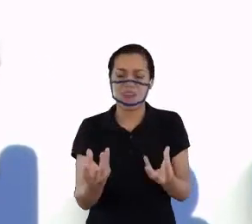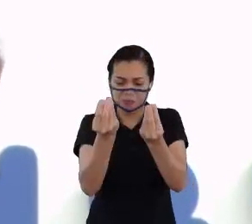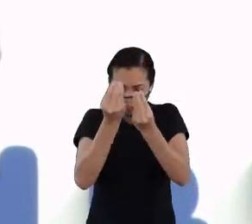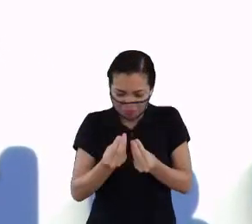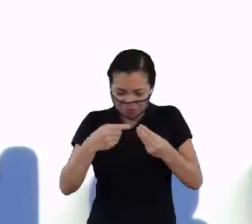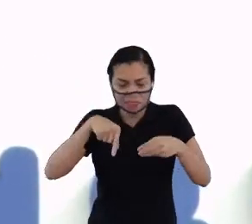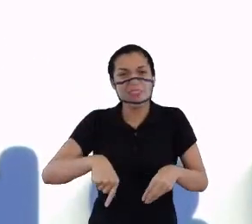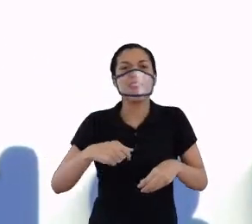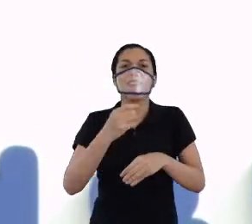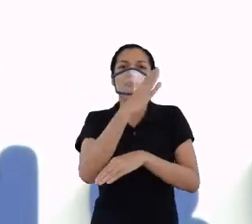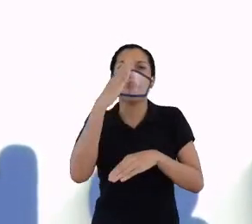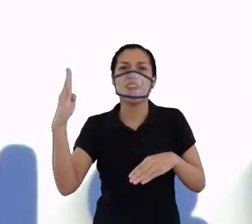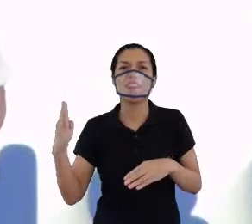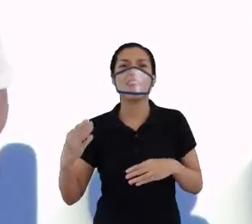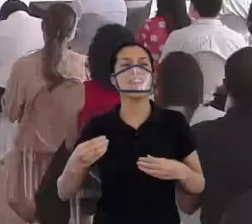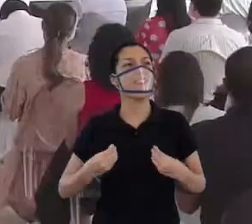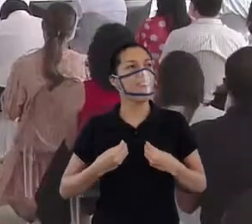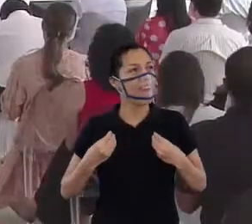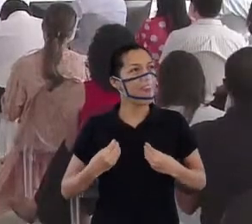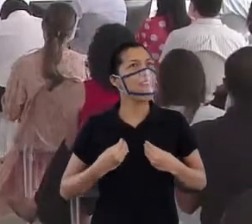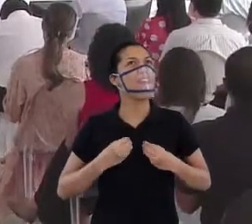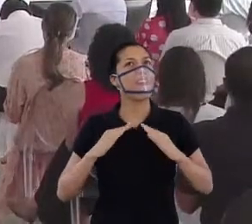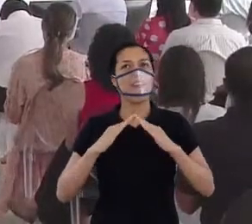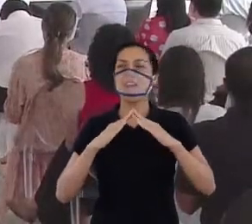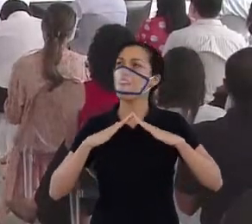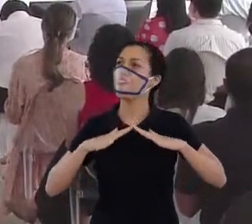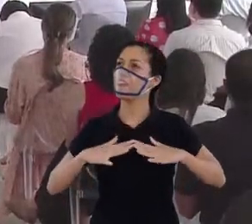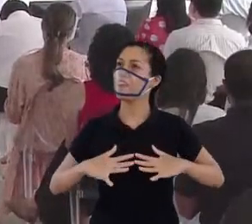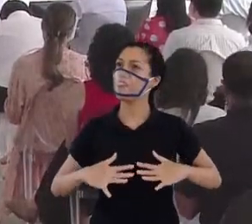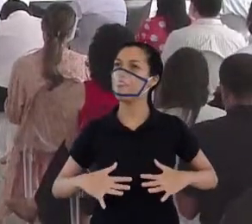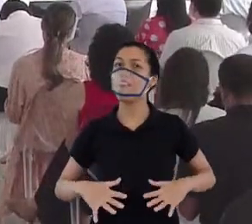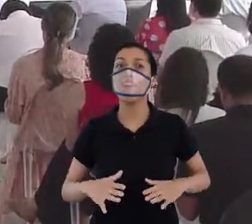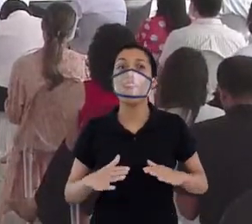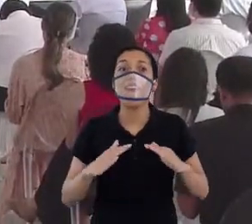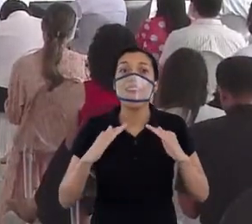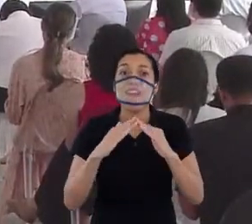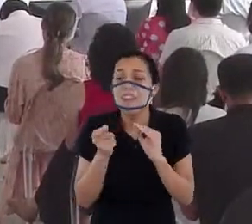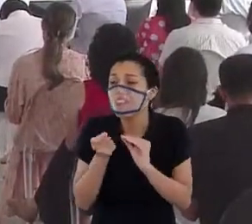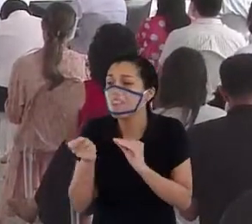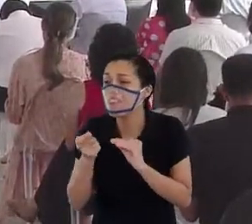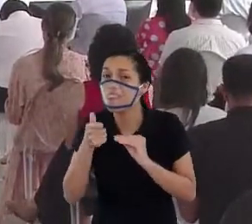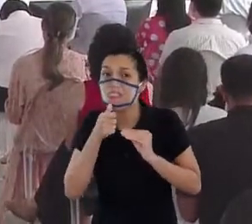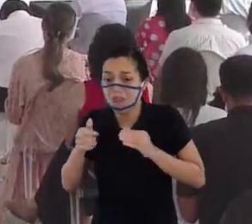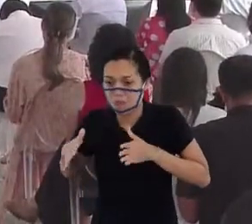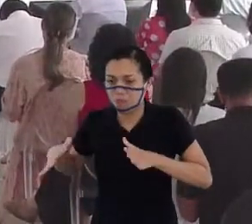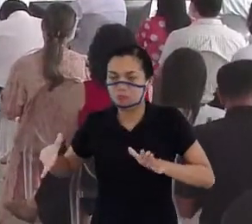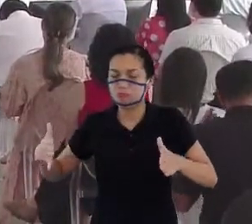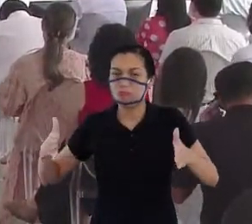saber que a pocos metros de su hogar está el majestuoso río Magdalena, el mar Caribe y la